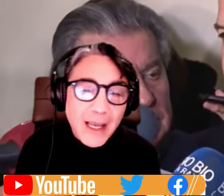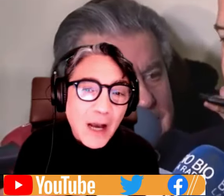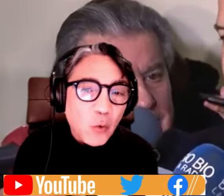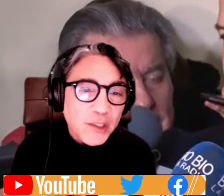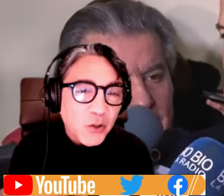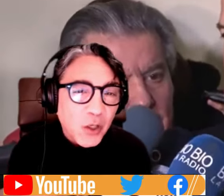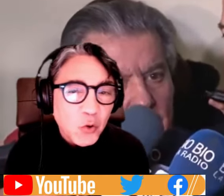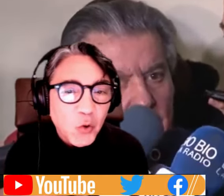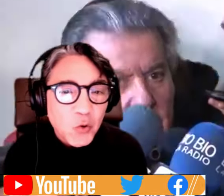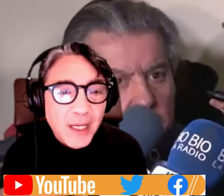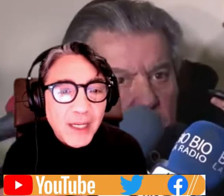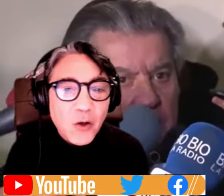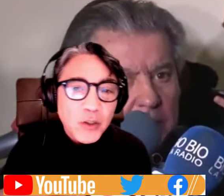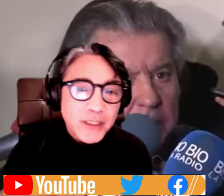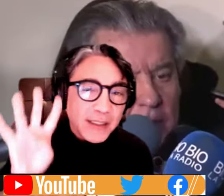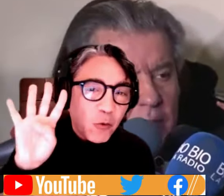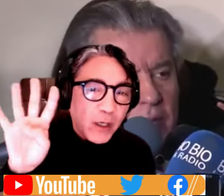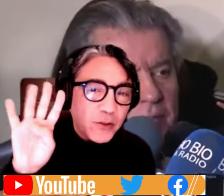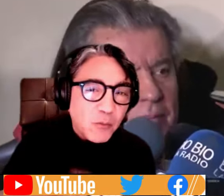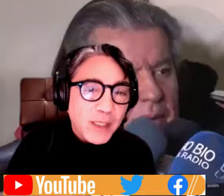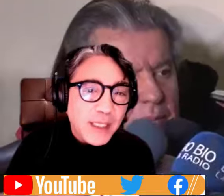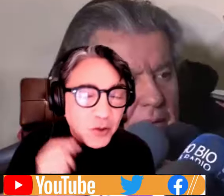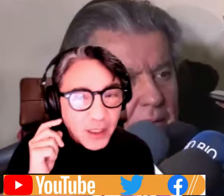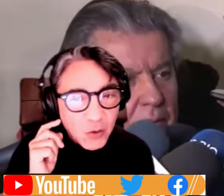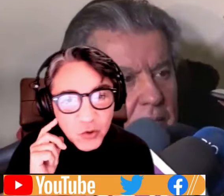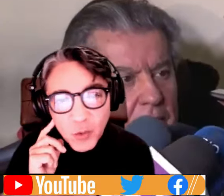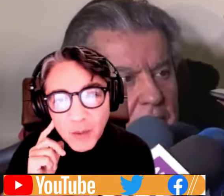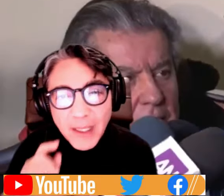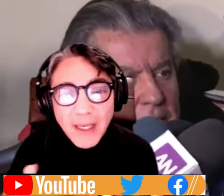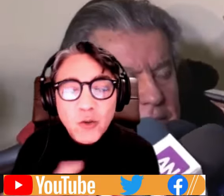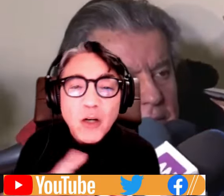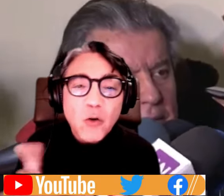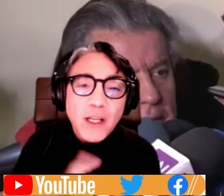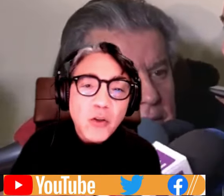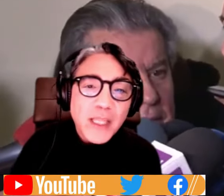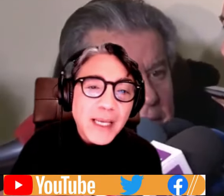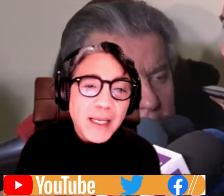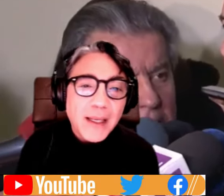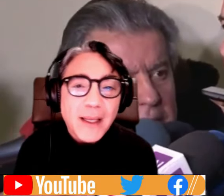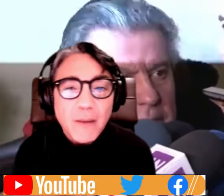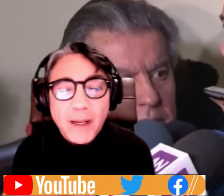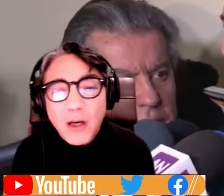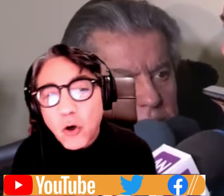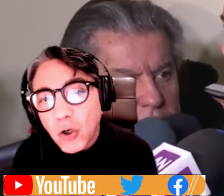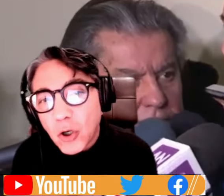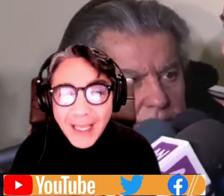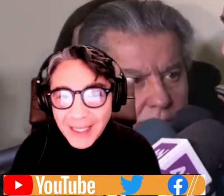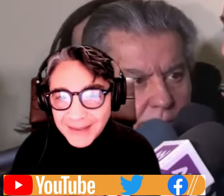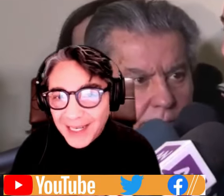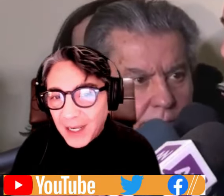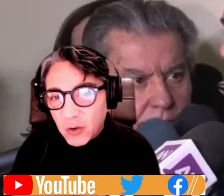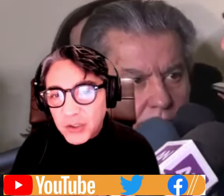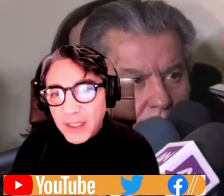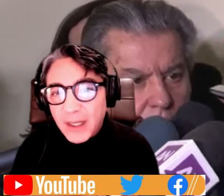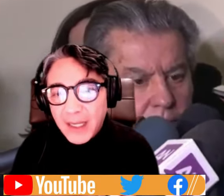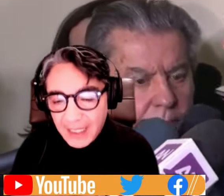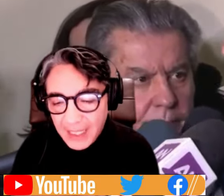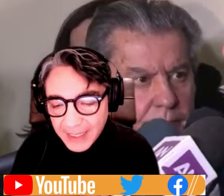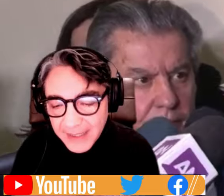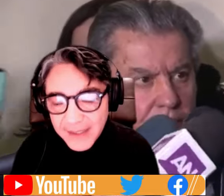dirigir acusaciones constitucionales en contra de cuatro ministros de la Corte Suprema Esto es algo que no tiene paran es